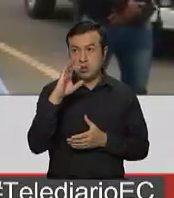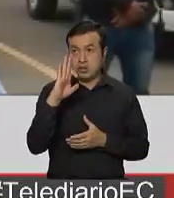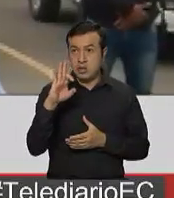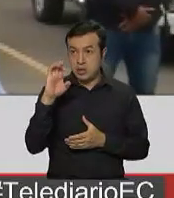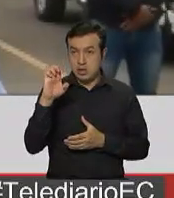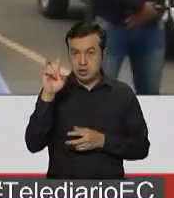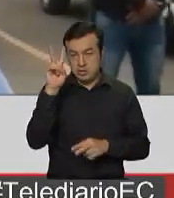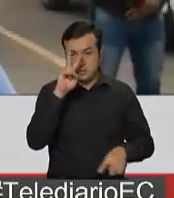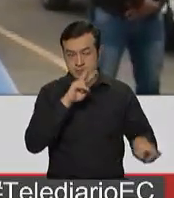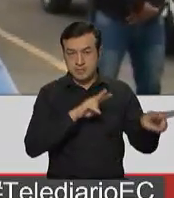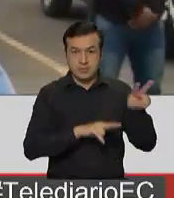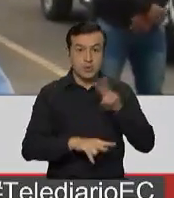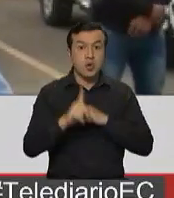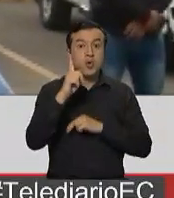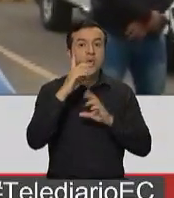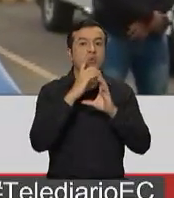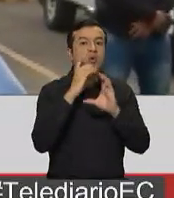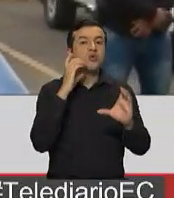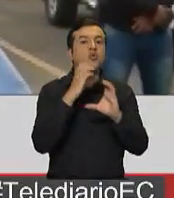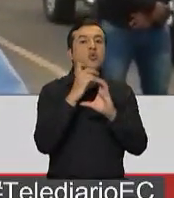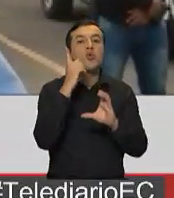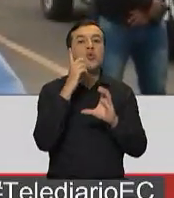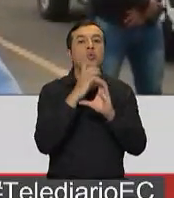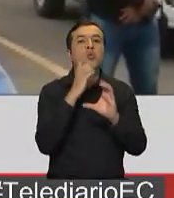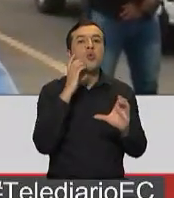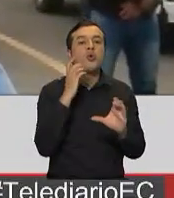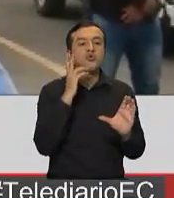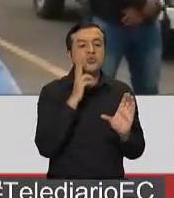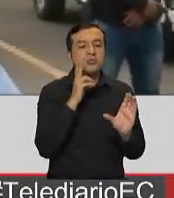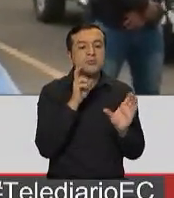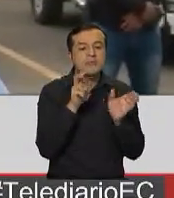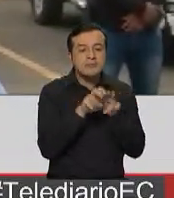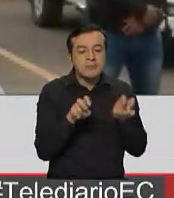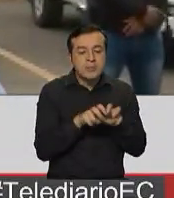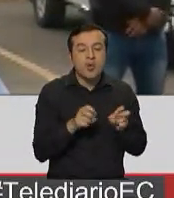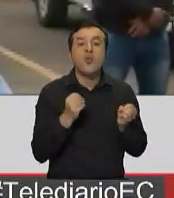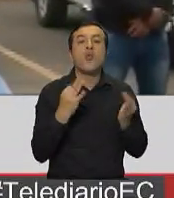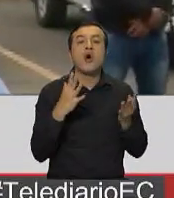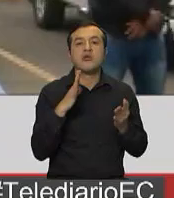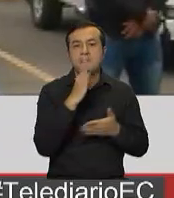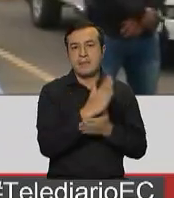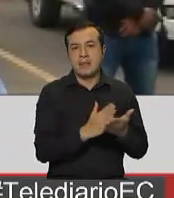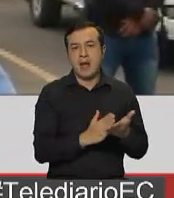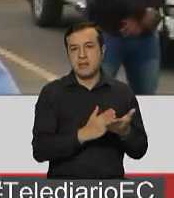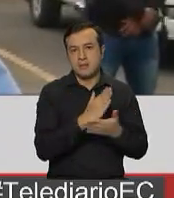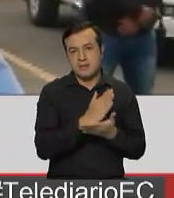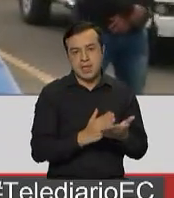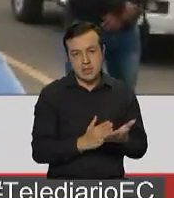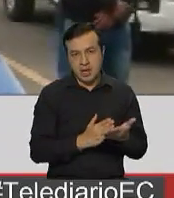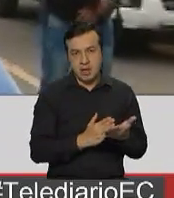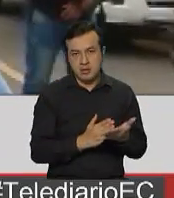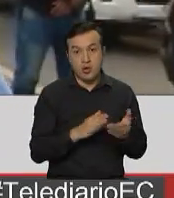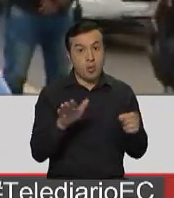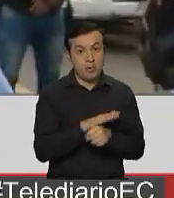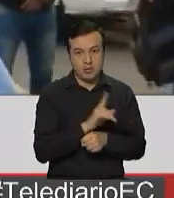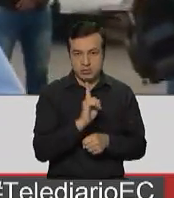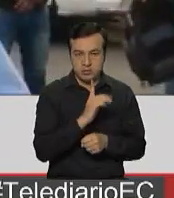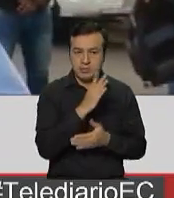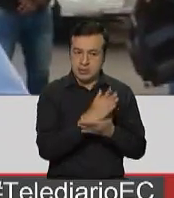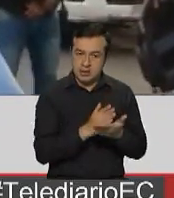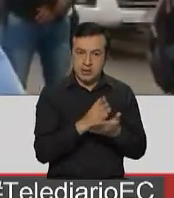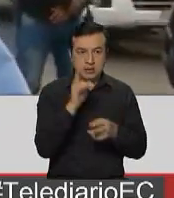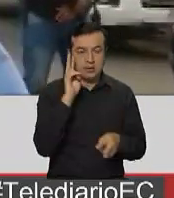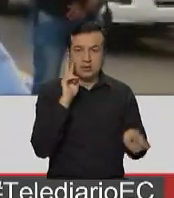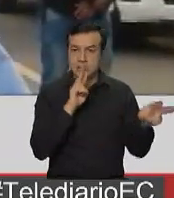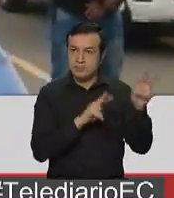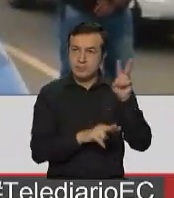capacidad máxima de cada vehículo hasta el momento es el 50%. Este aforo físico lo estamos constatando de manera aleatoria. Sin